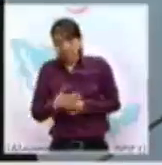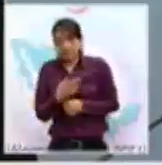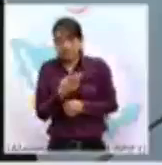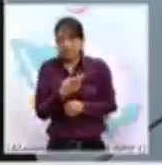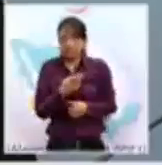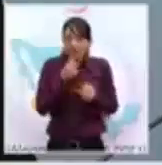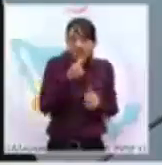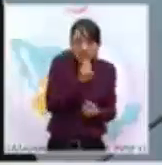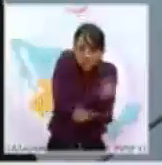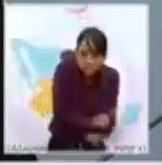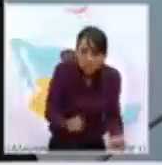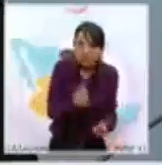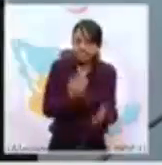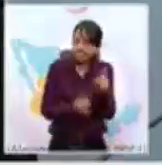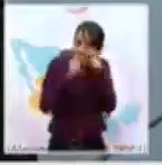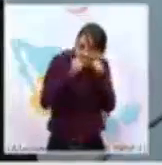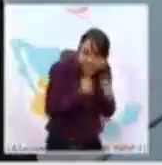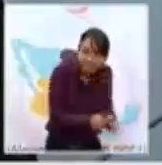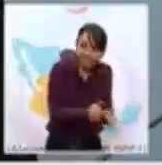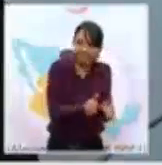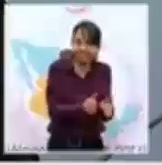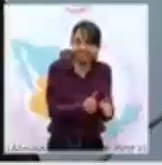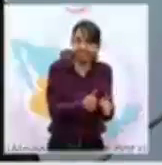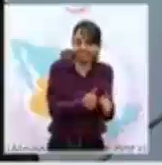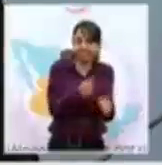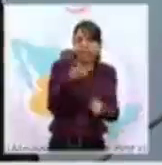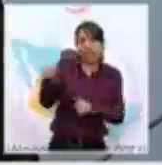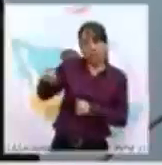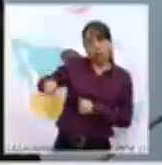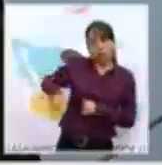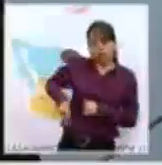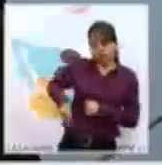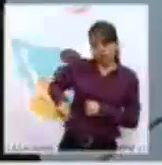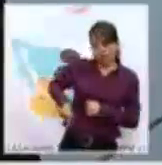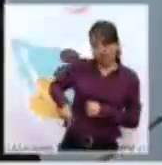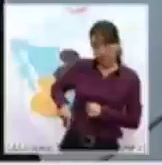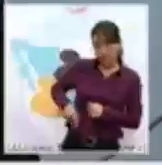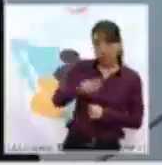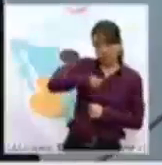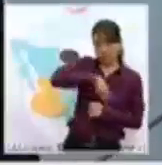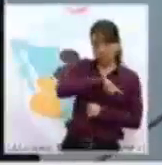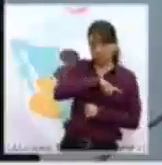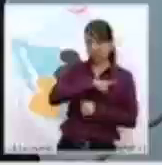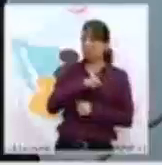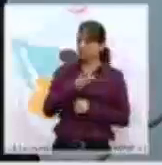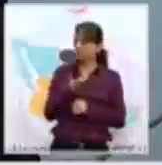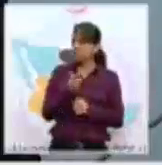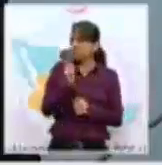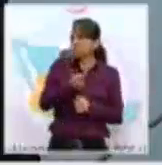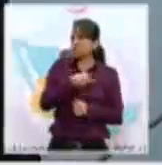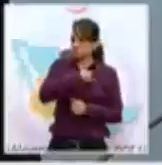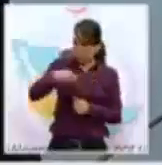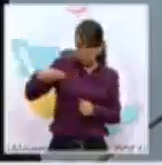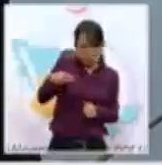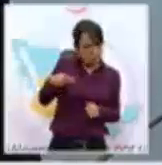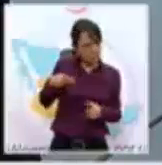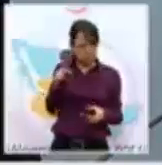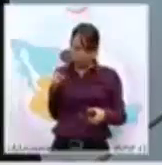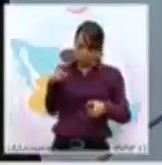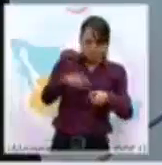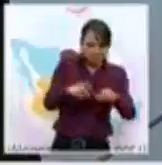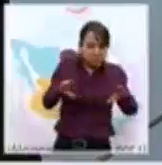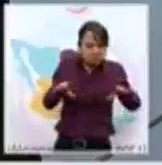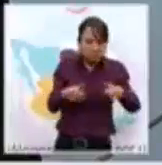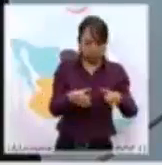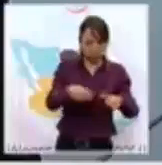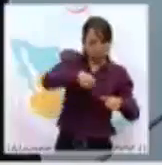No solamente con el Estado o el gobierno, sino con esta dimensión más colectiva, que somos miembros de una colectividad. Y es el primer